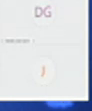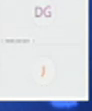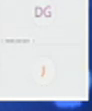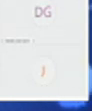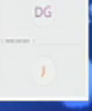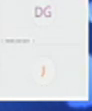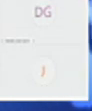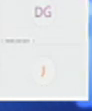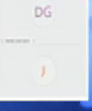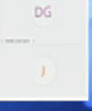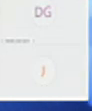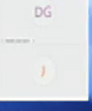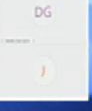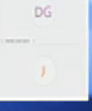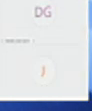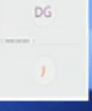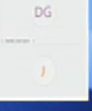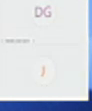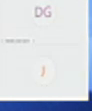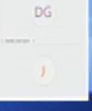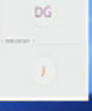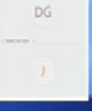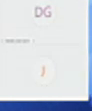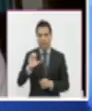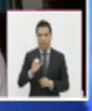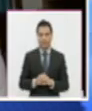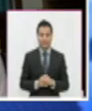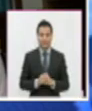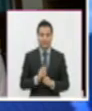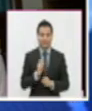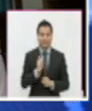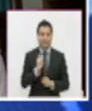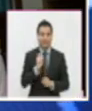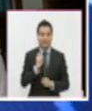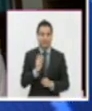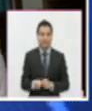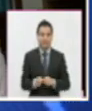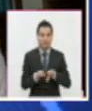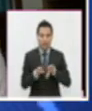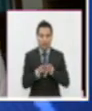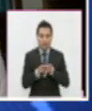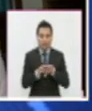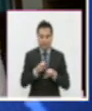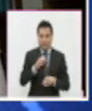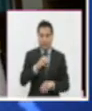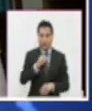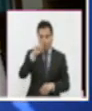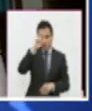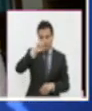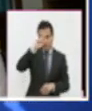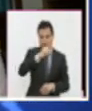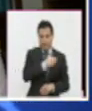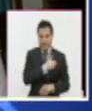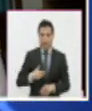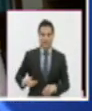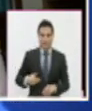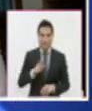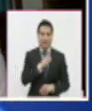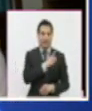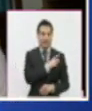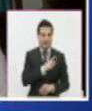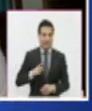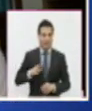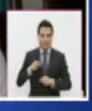República, y en este caso favoreció a Morena, pero pues no fue flor de un día, no fue